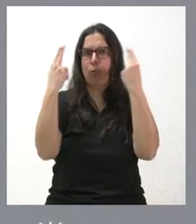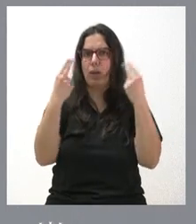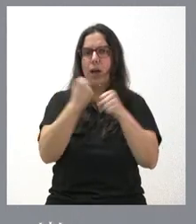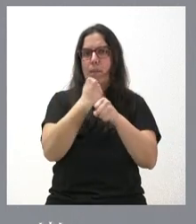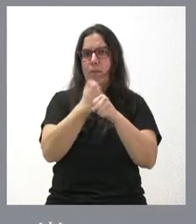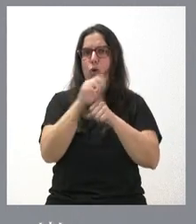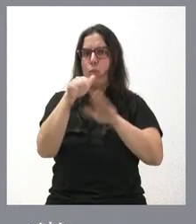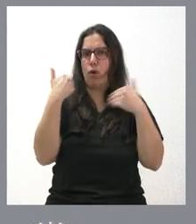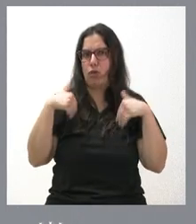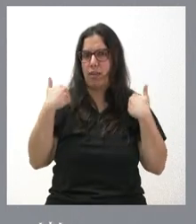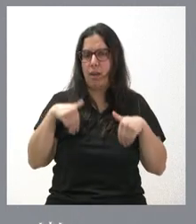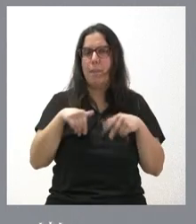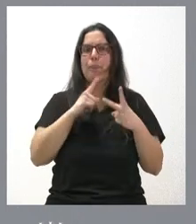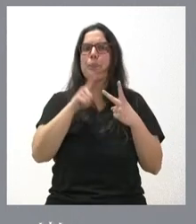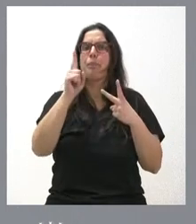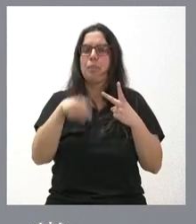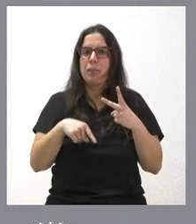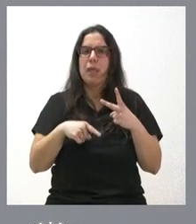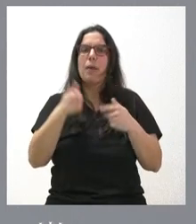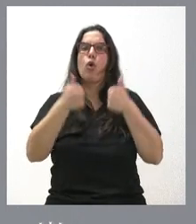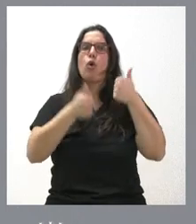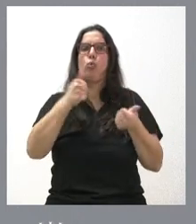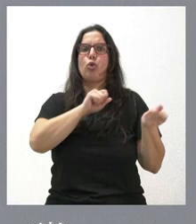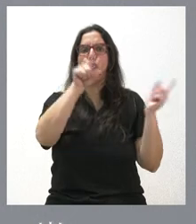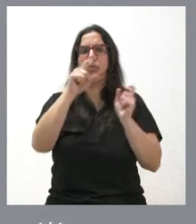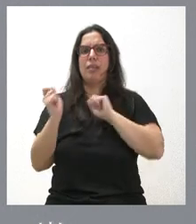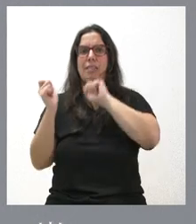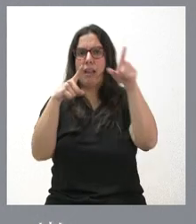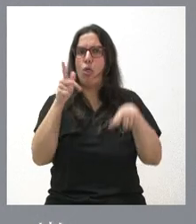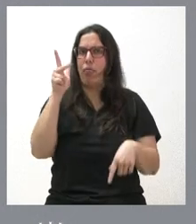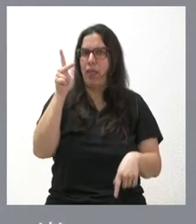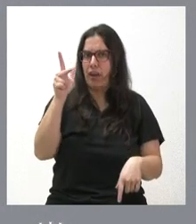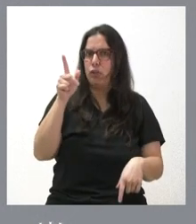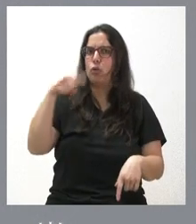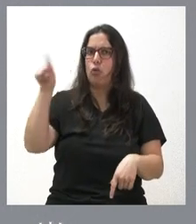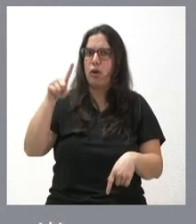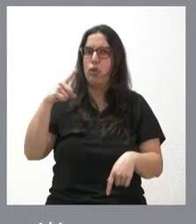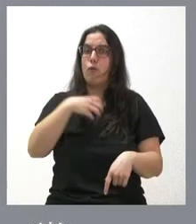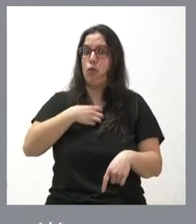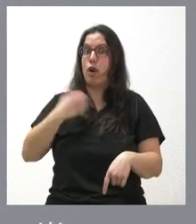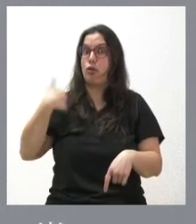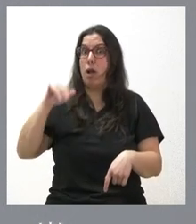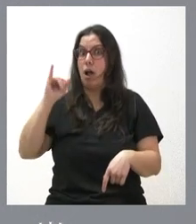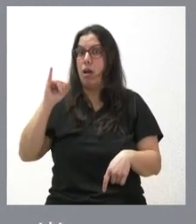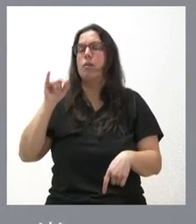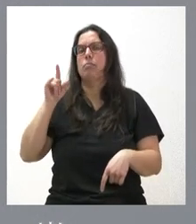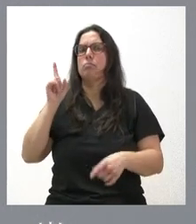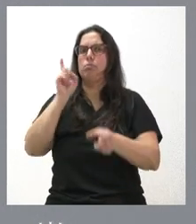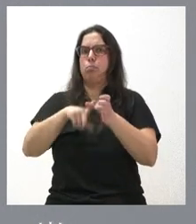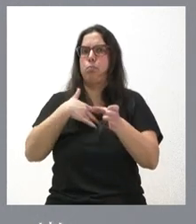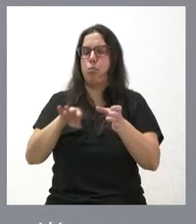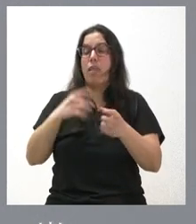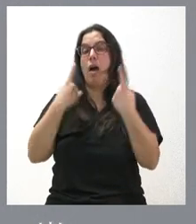convocadas luego también hay una serie de concursos de traslado a los cuales tienen derecho a concursar los empleados públicos a veces